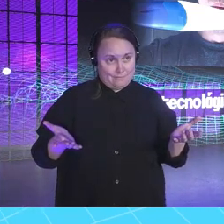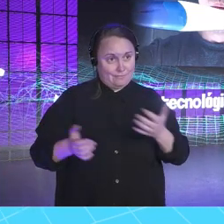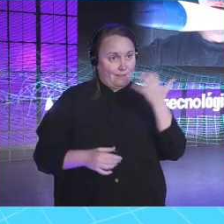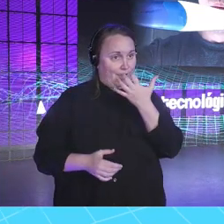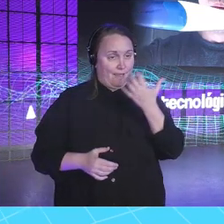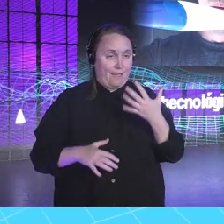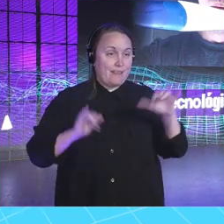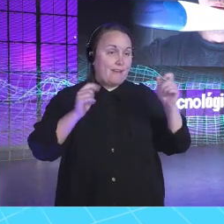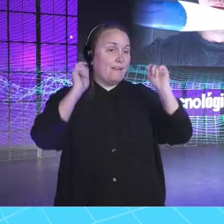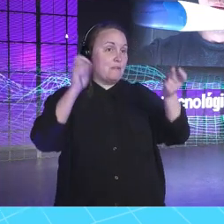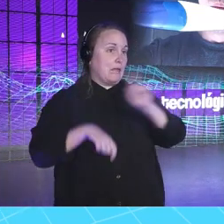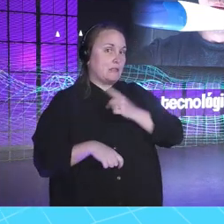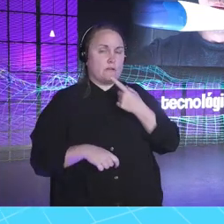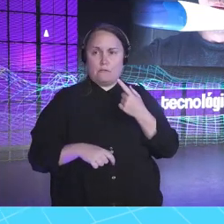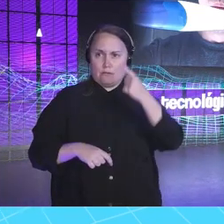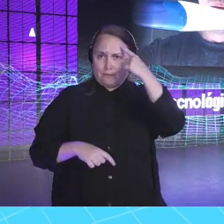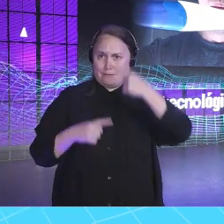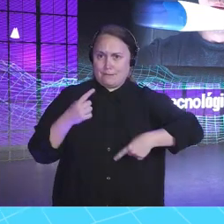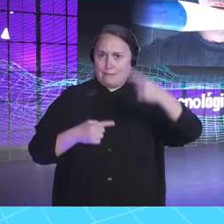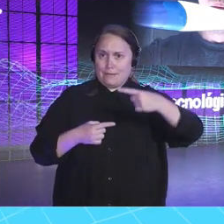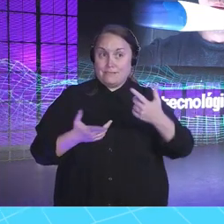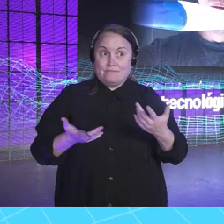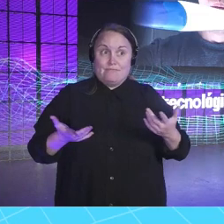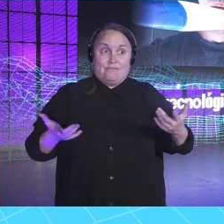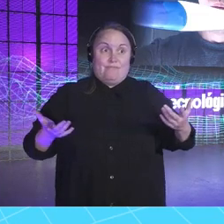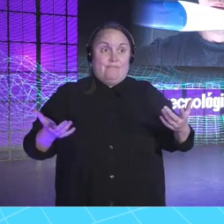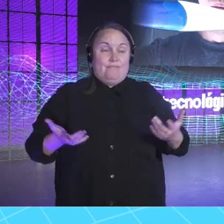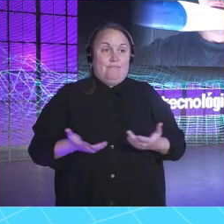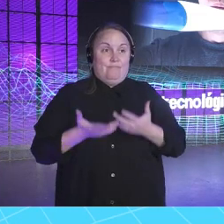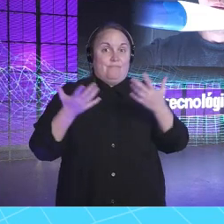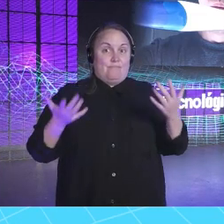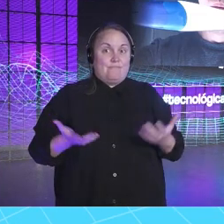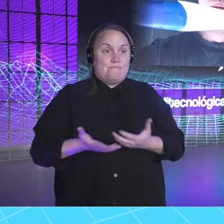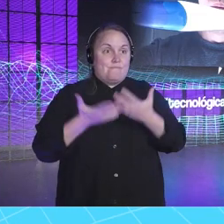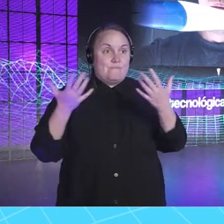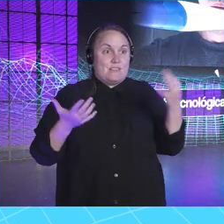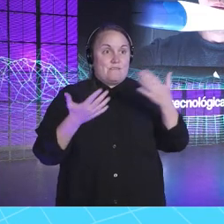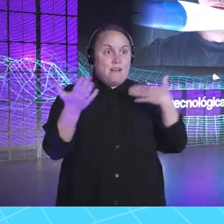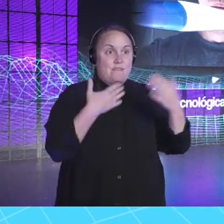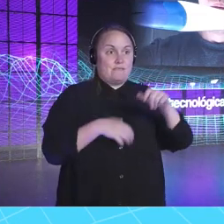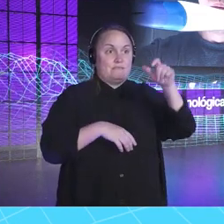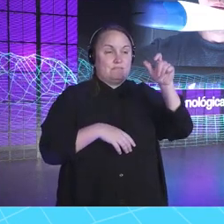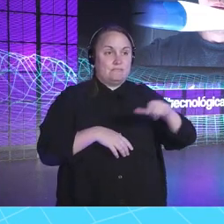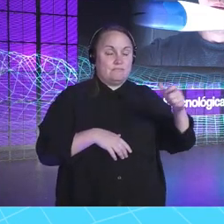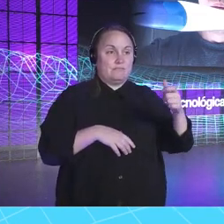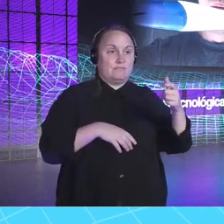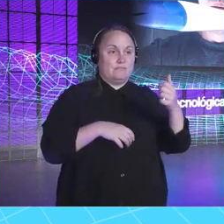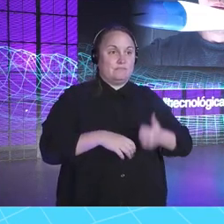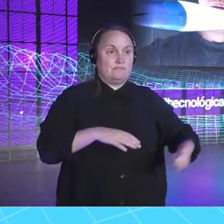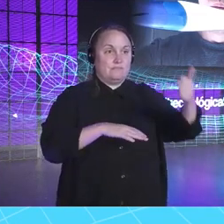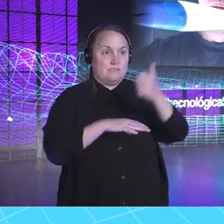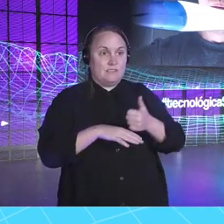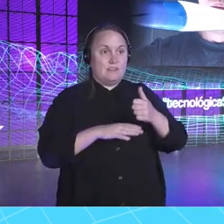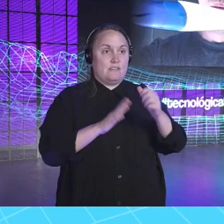se rió tampoco me felicito se quedó como cuadrado y dijo Bueno habrá que tendré que hablar con las autoridades de Nueva Zelanda porque claro